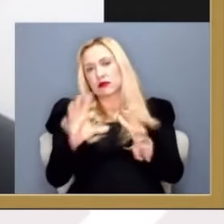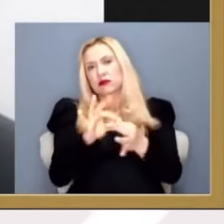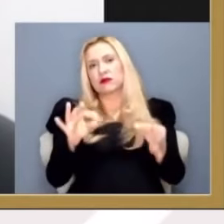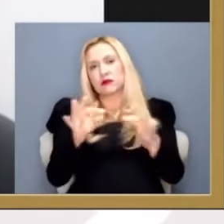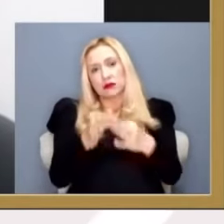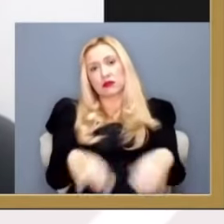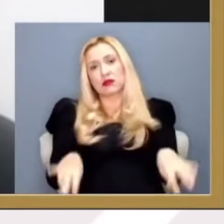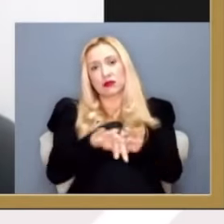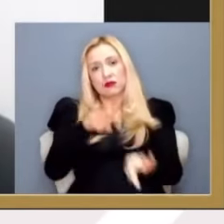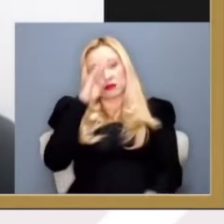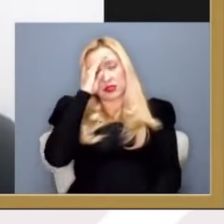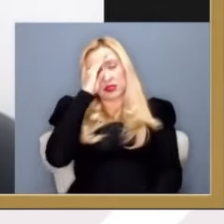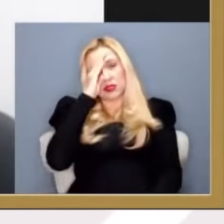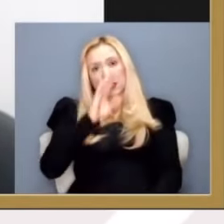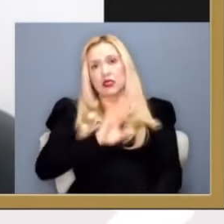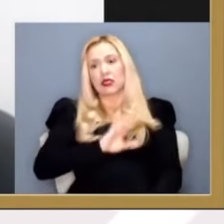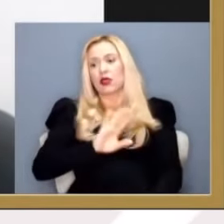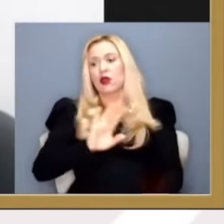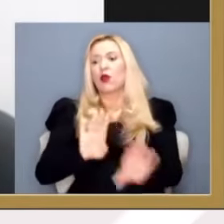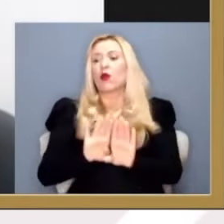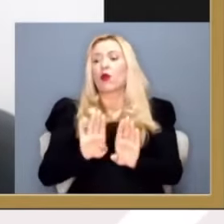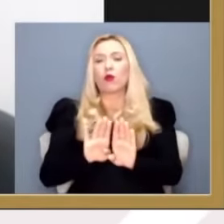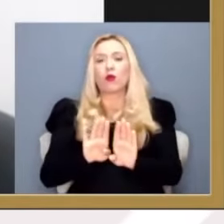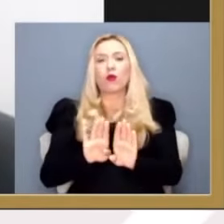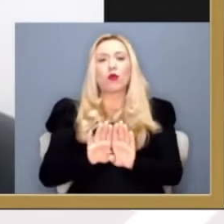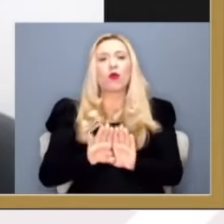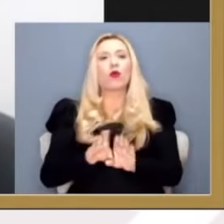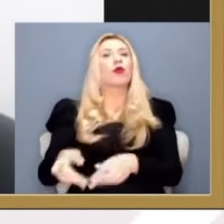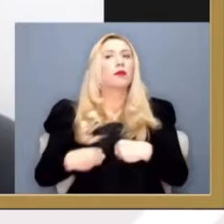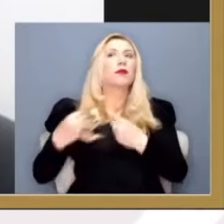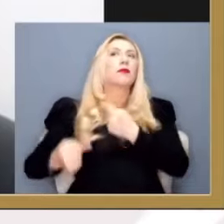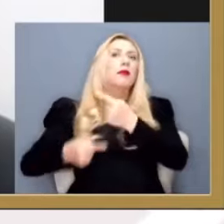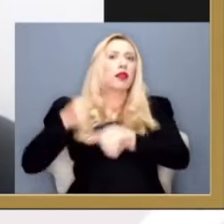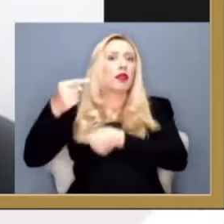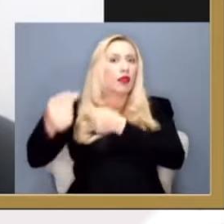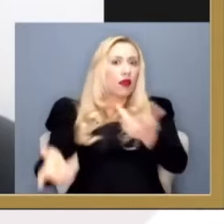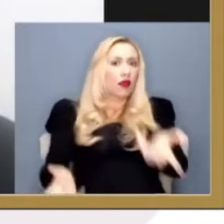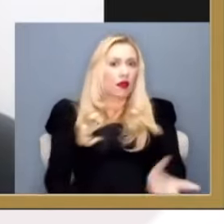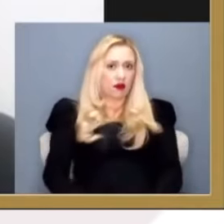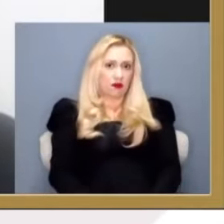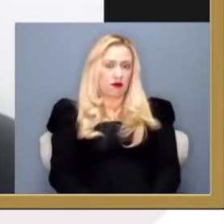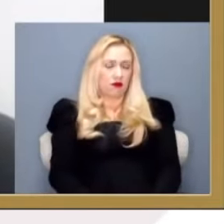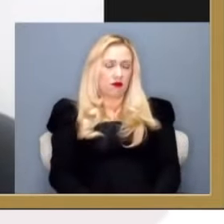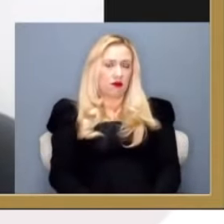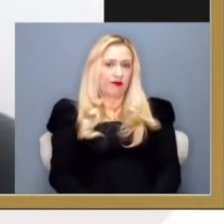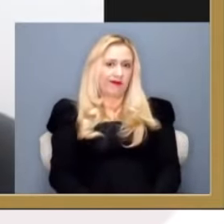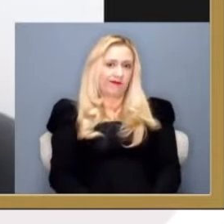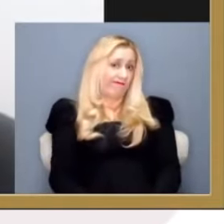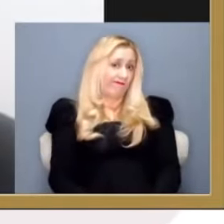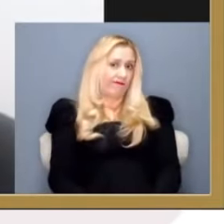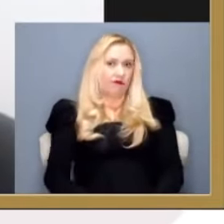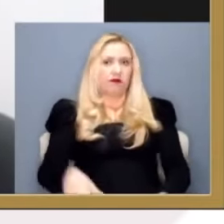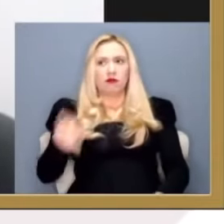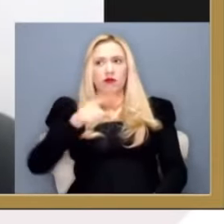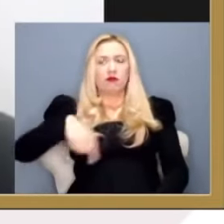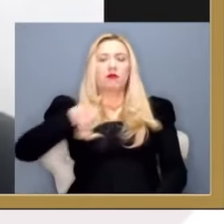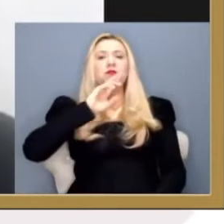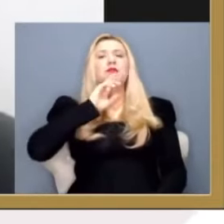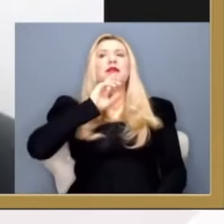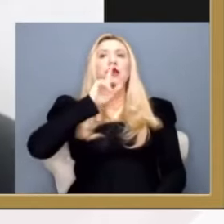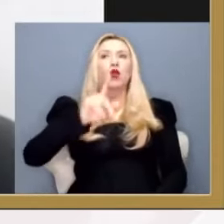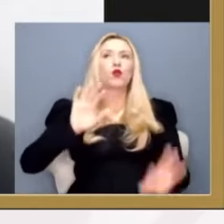importante como pensar en cómo es que podemos ayudar a estos espacios y para que la gente salga lo